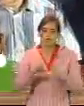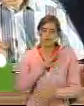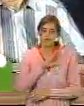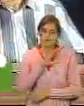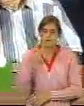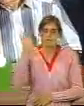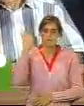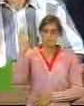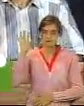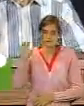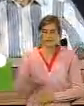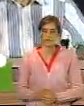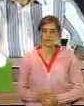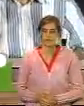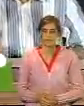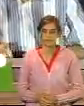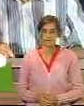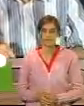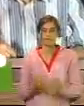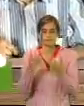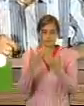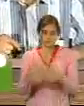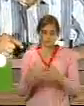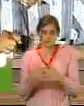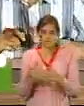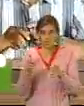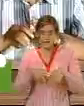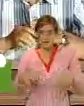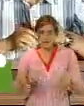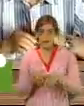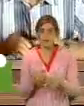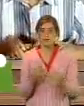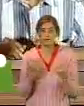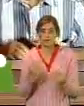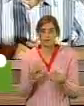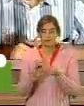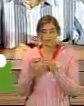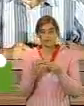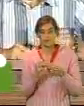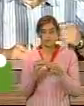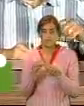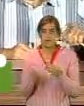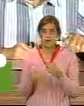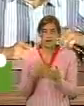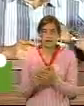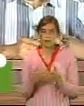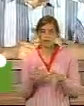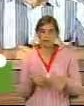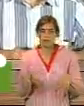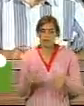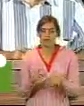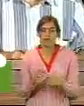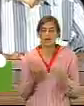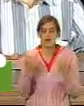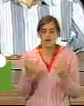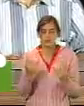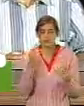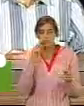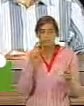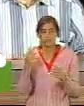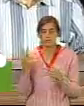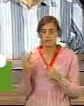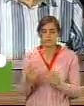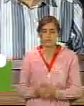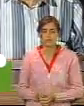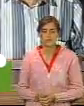país y que fue fabricada en este galpón, fue llevada hasta la plataforma, hasta el patio de la Alianza. Bien, en este momento y